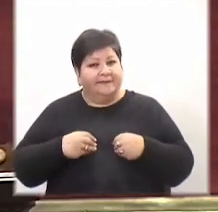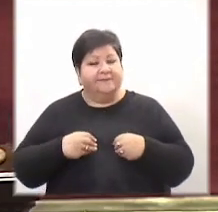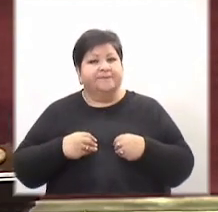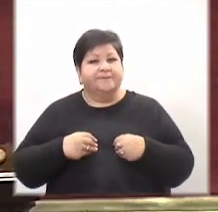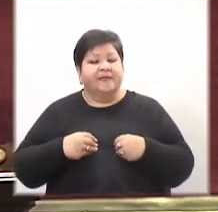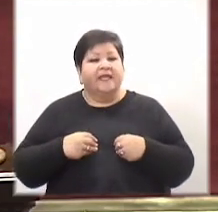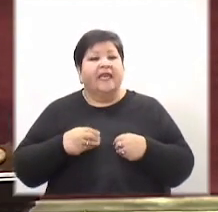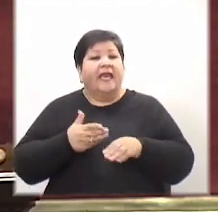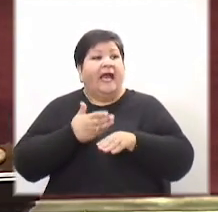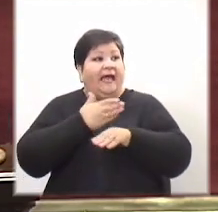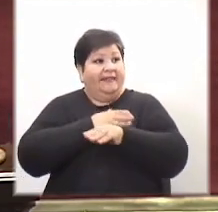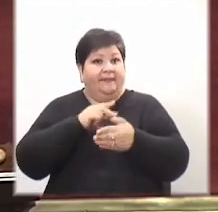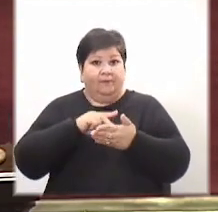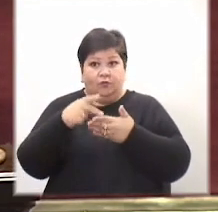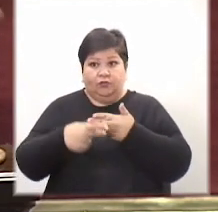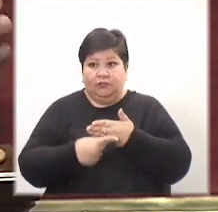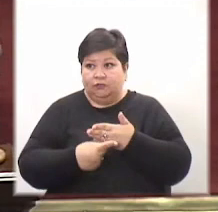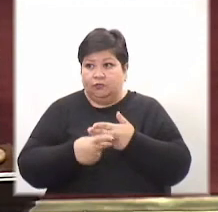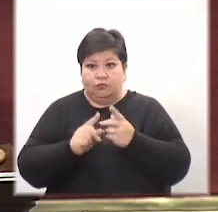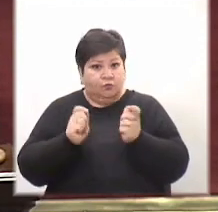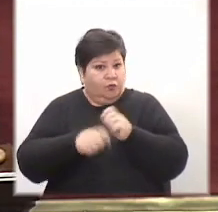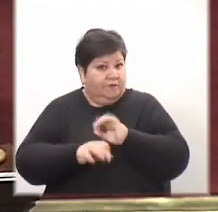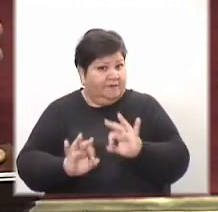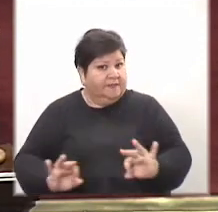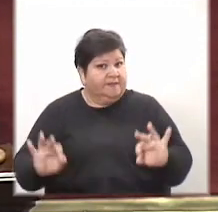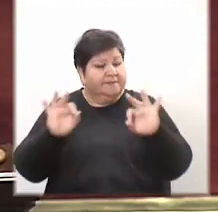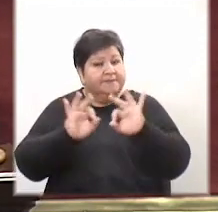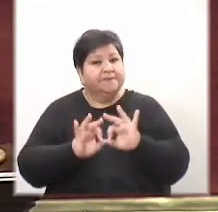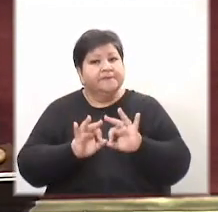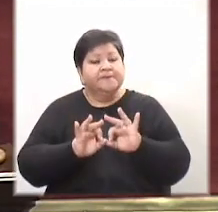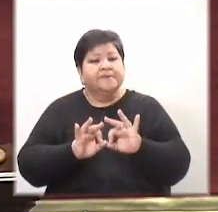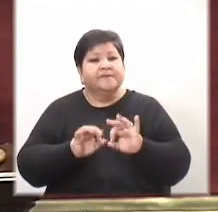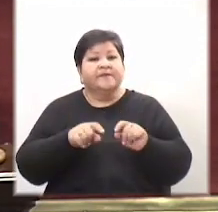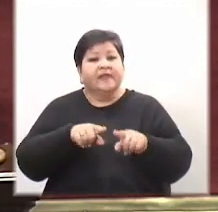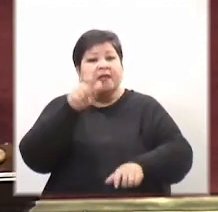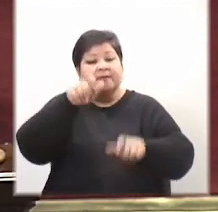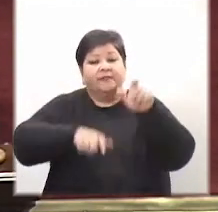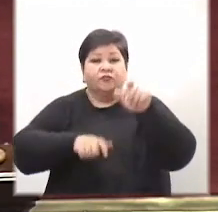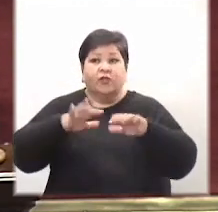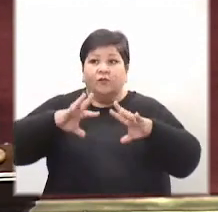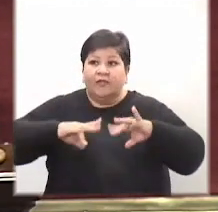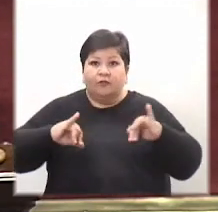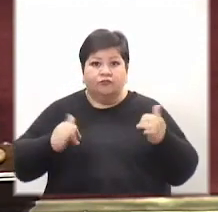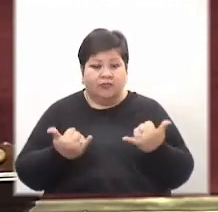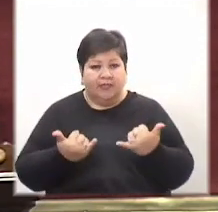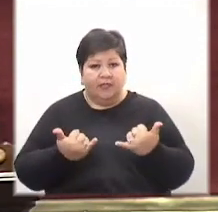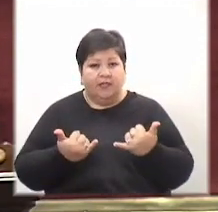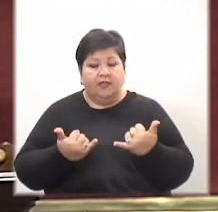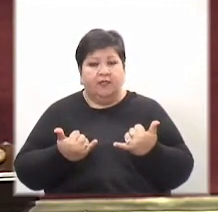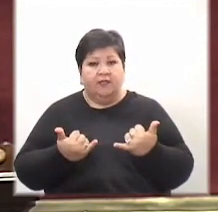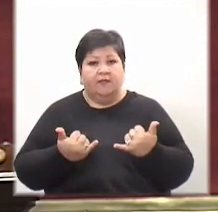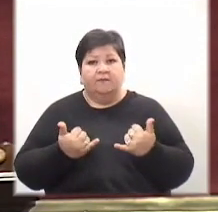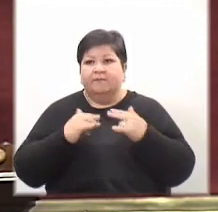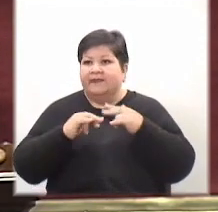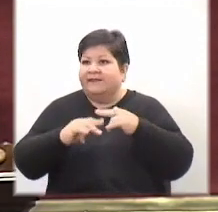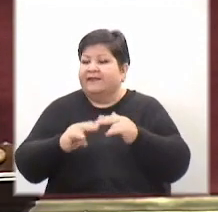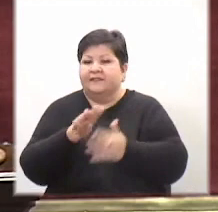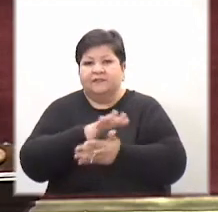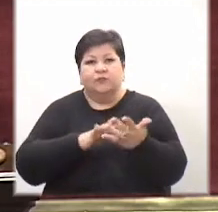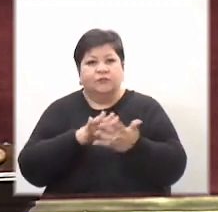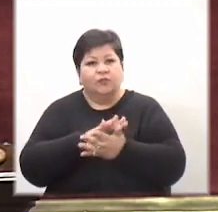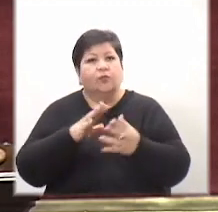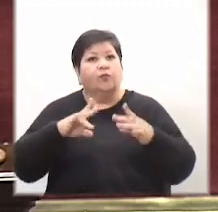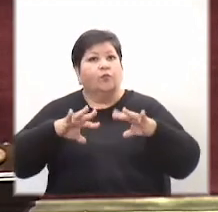que el anteproyecto no los modifica. Este es el caso de los trabajadores ya jubilados o retirados manteniendo su situación, es decir,